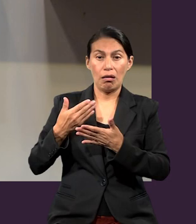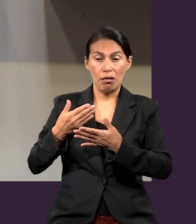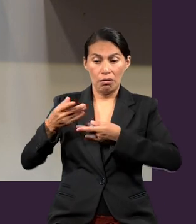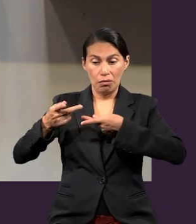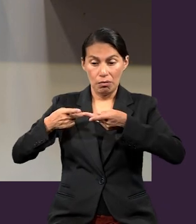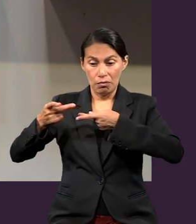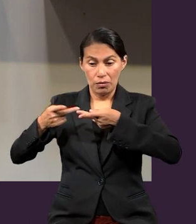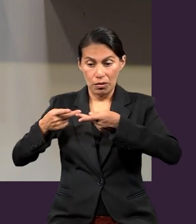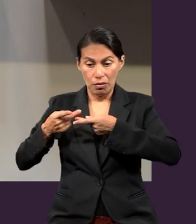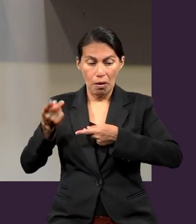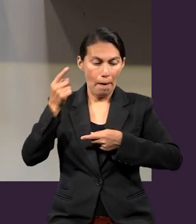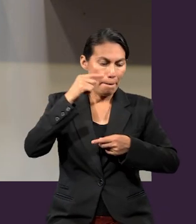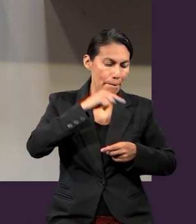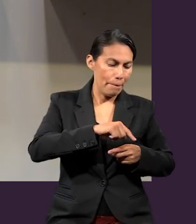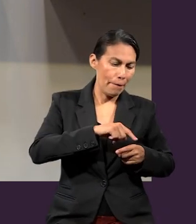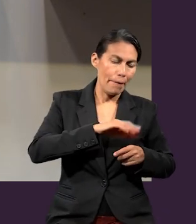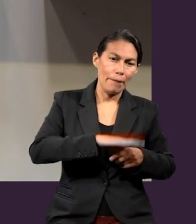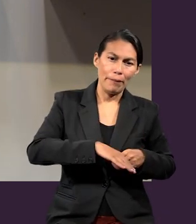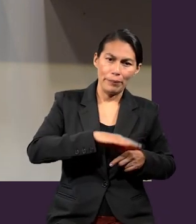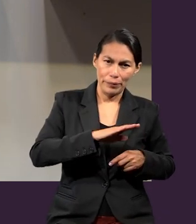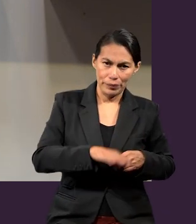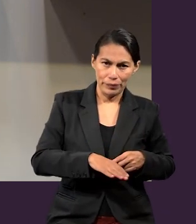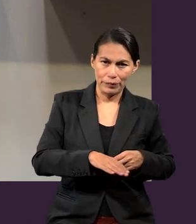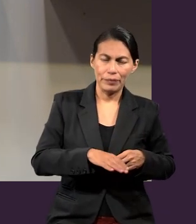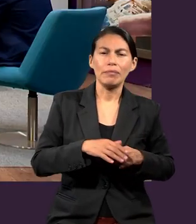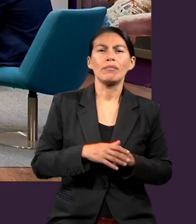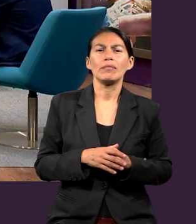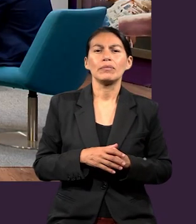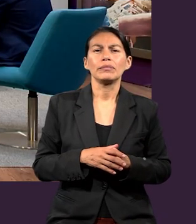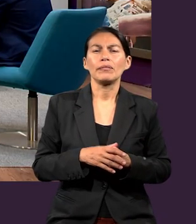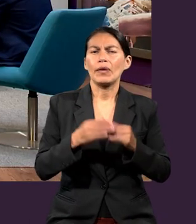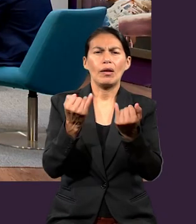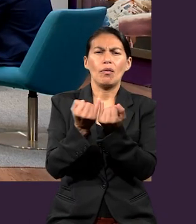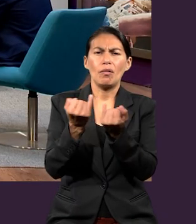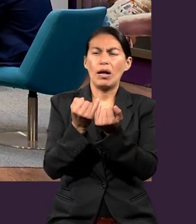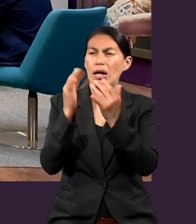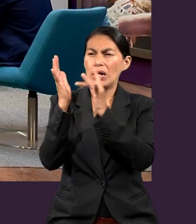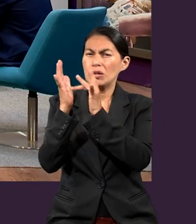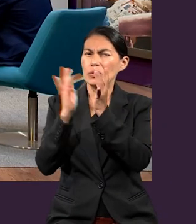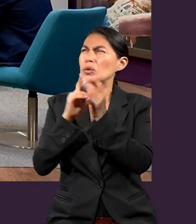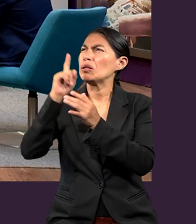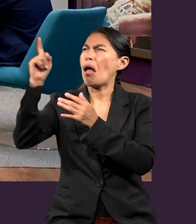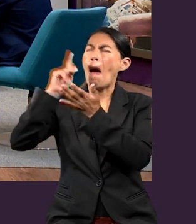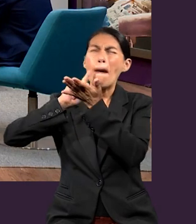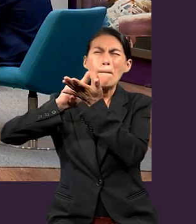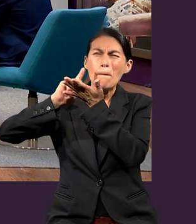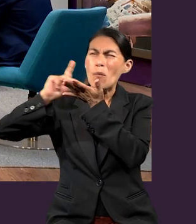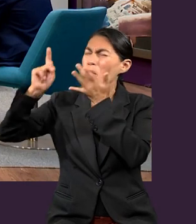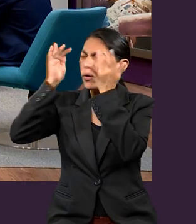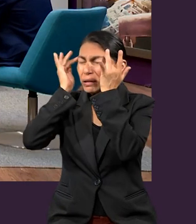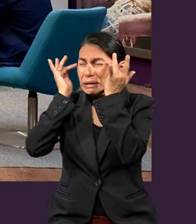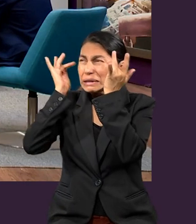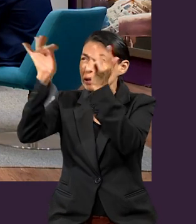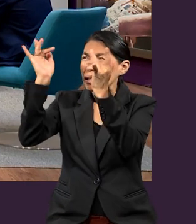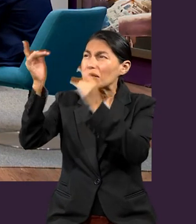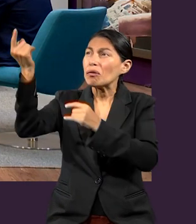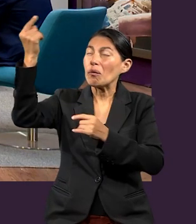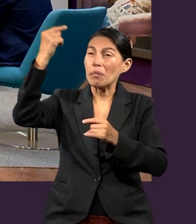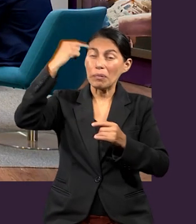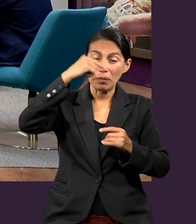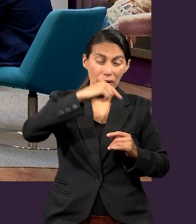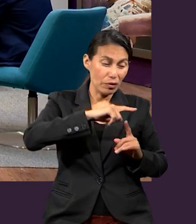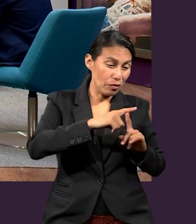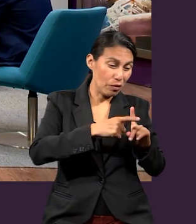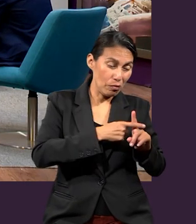preparado para el sacrificio. Amén. Para morir. Así como Jesús lo hizo. Y